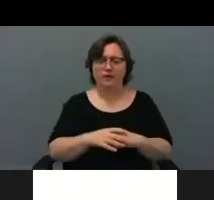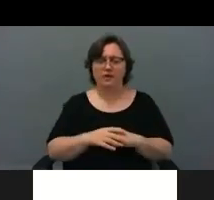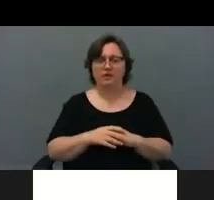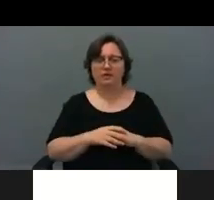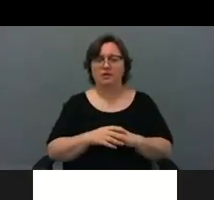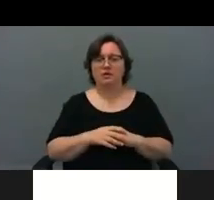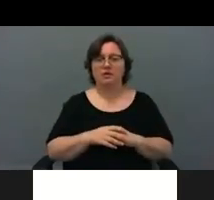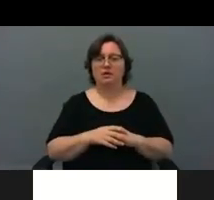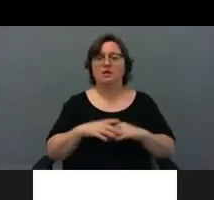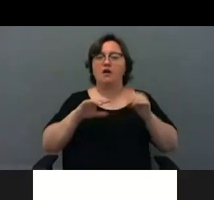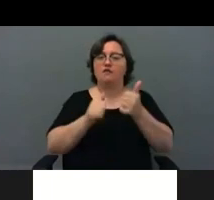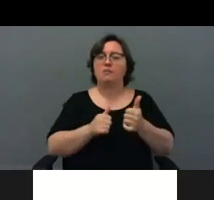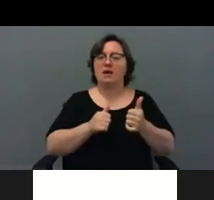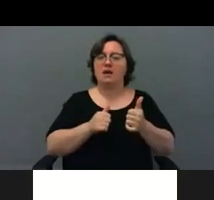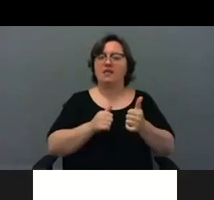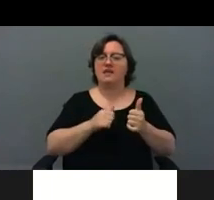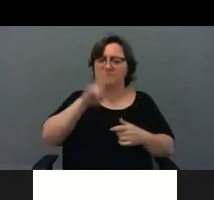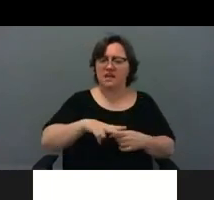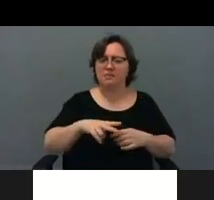Y su forma de ser y su forma de actuar.